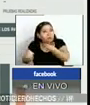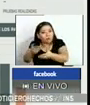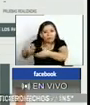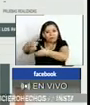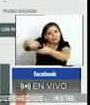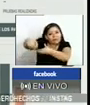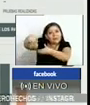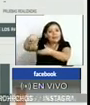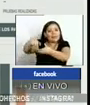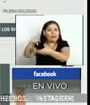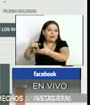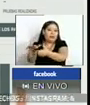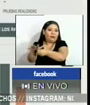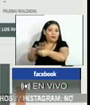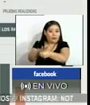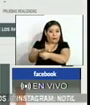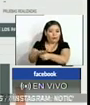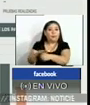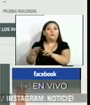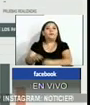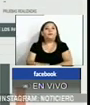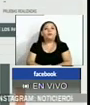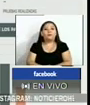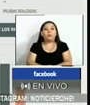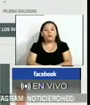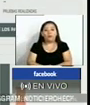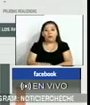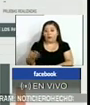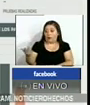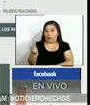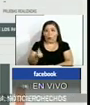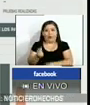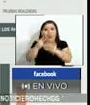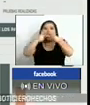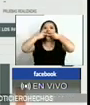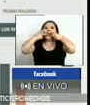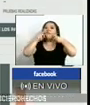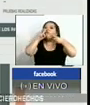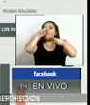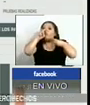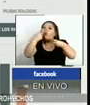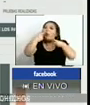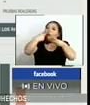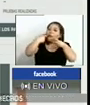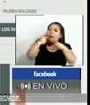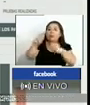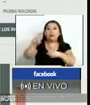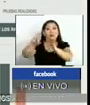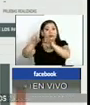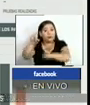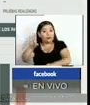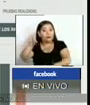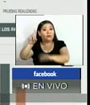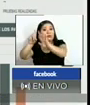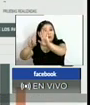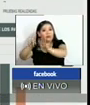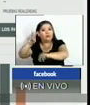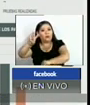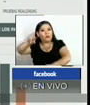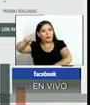también de esta enfermedad, COVID-19. El número de pruebas que ha realizado El Salvador son